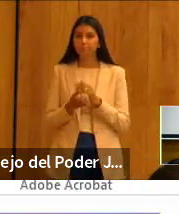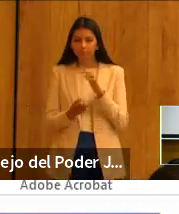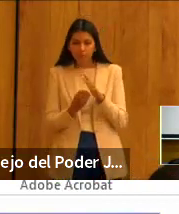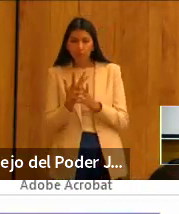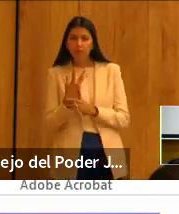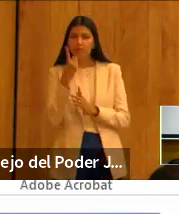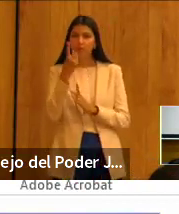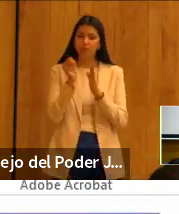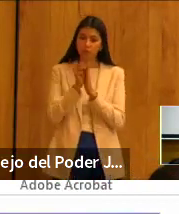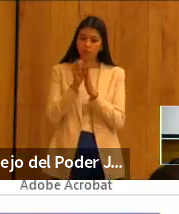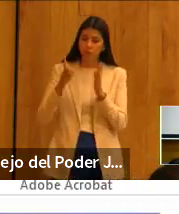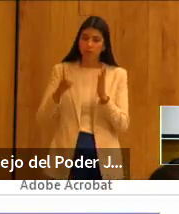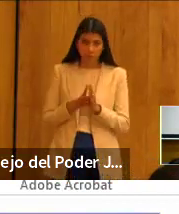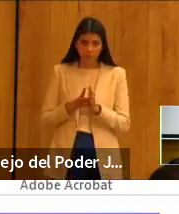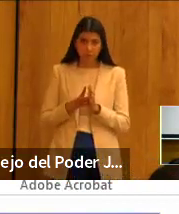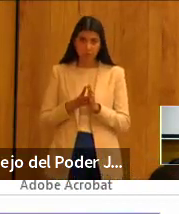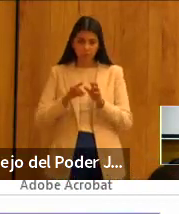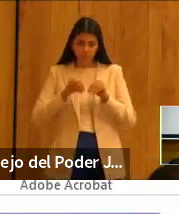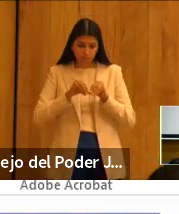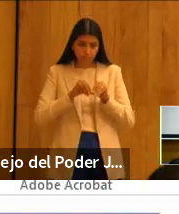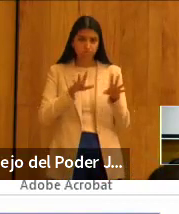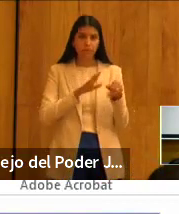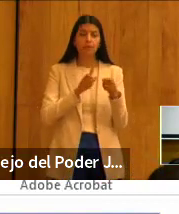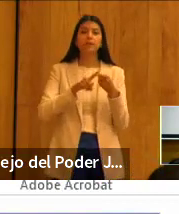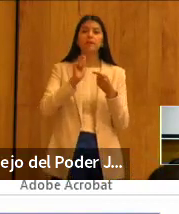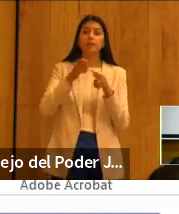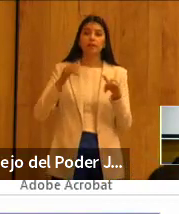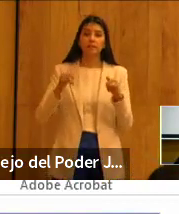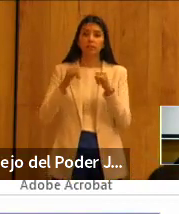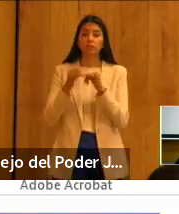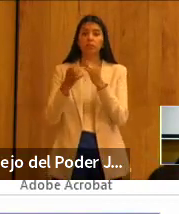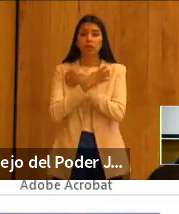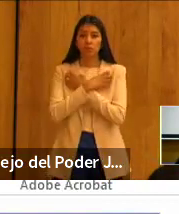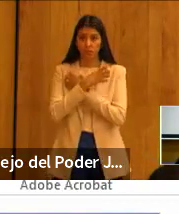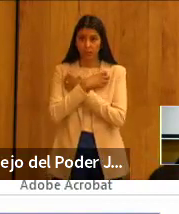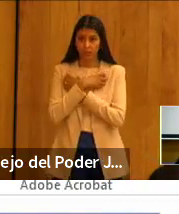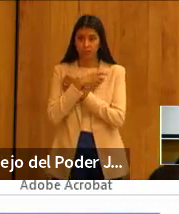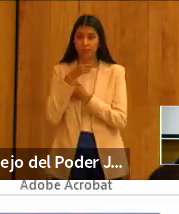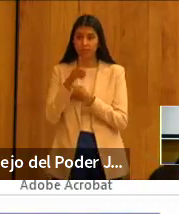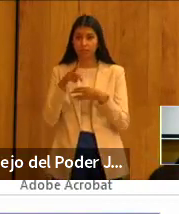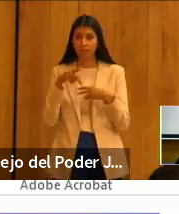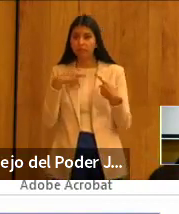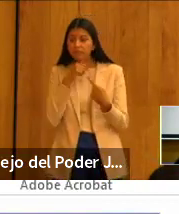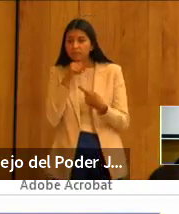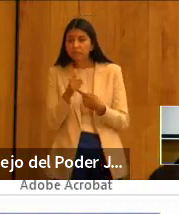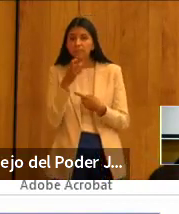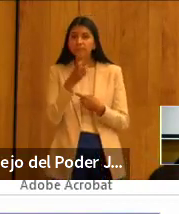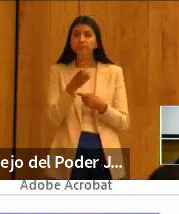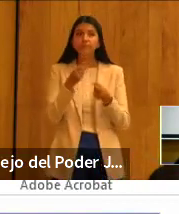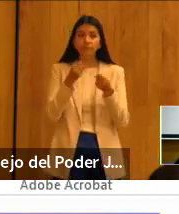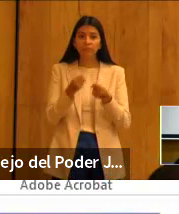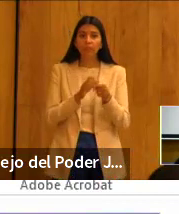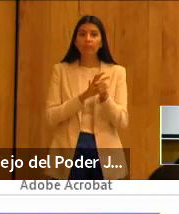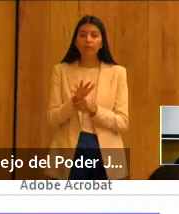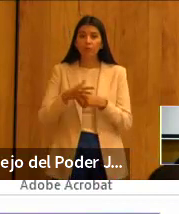una solicitud pública por parte de la institución educativa donde fue vulnerado. Él asegura que el